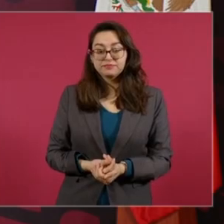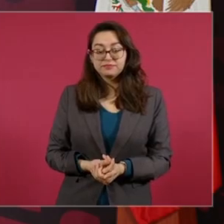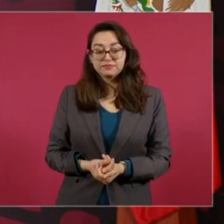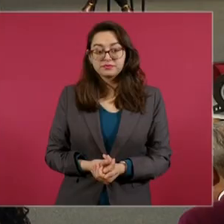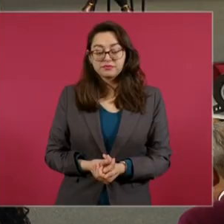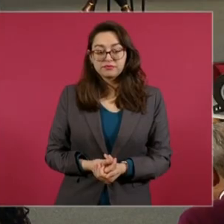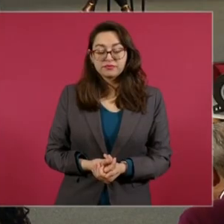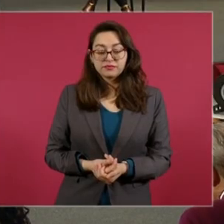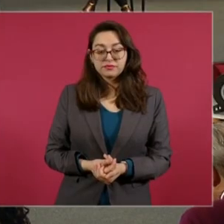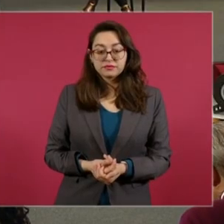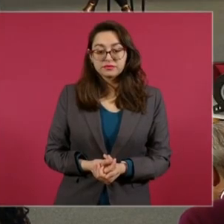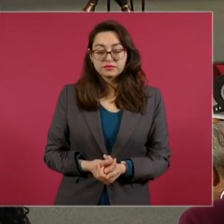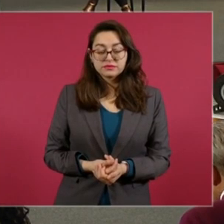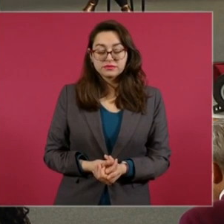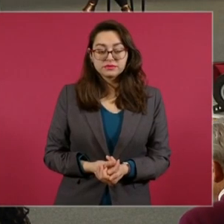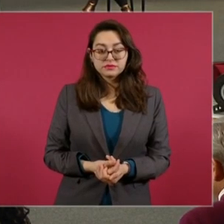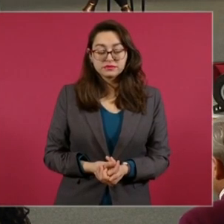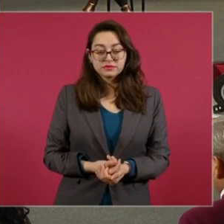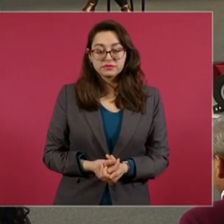¿Qué